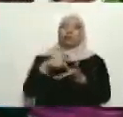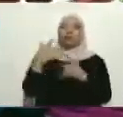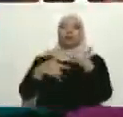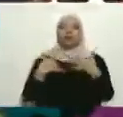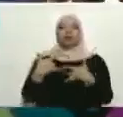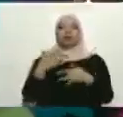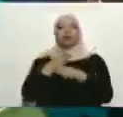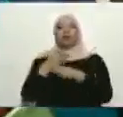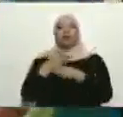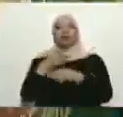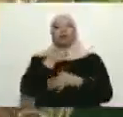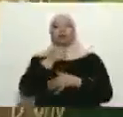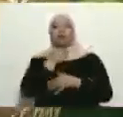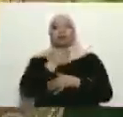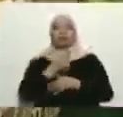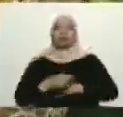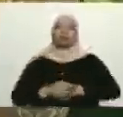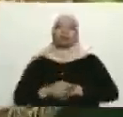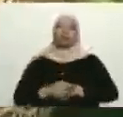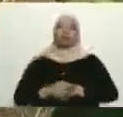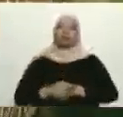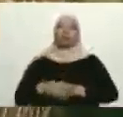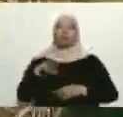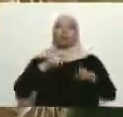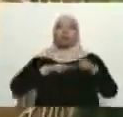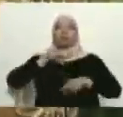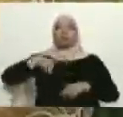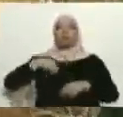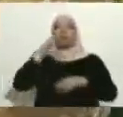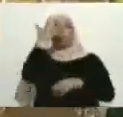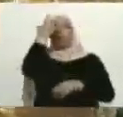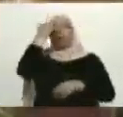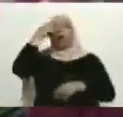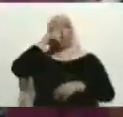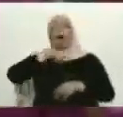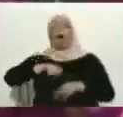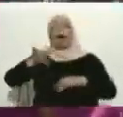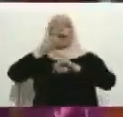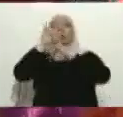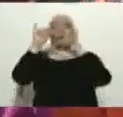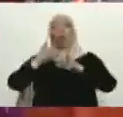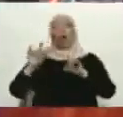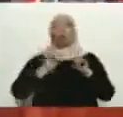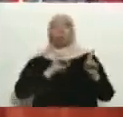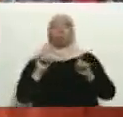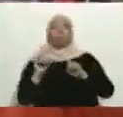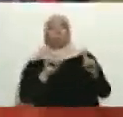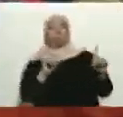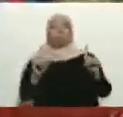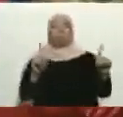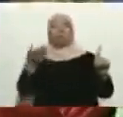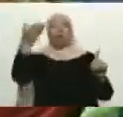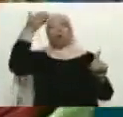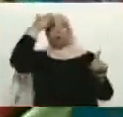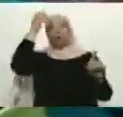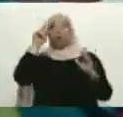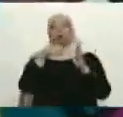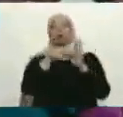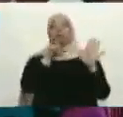comparsas y carrozas que han amenizado los carnavales de este año 2023 más de